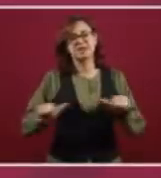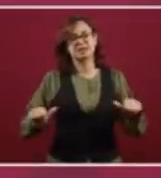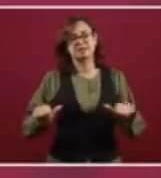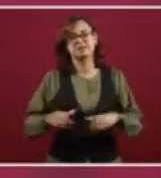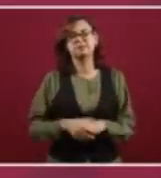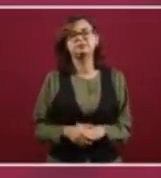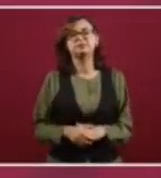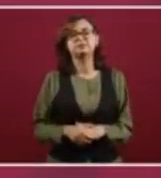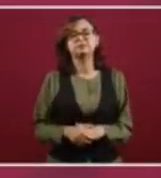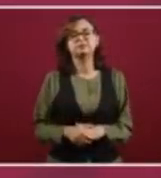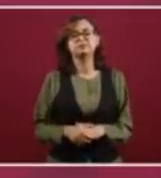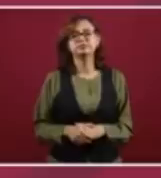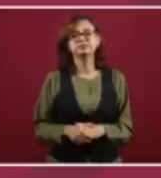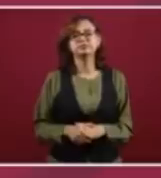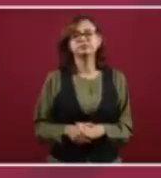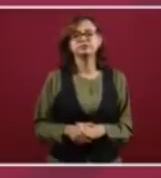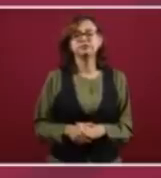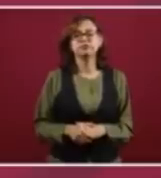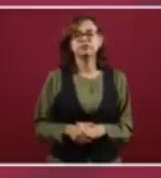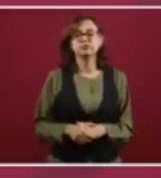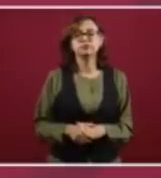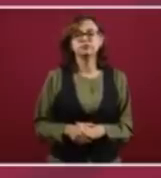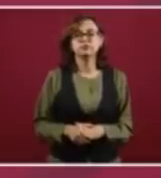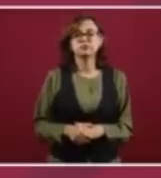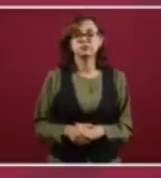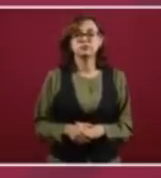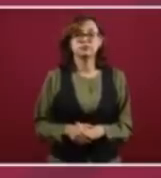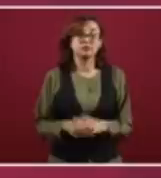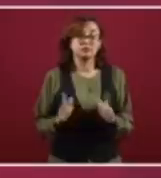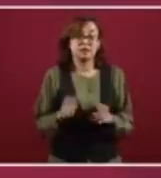y que legalmente